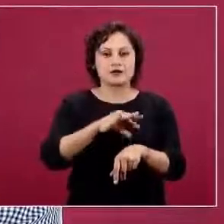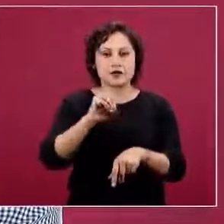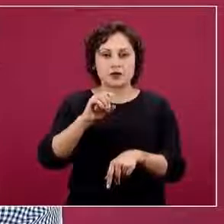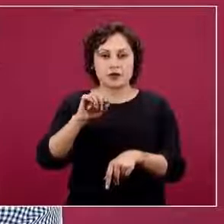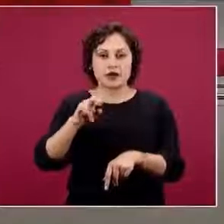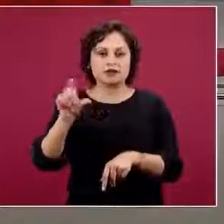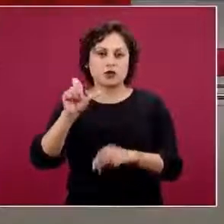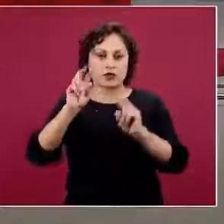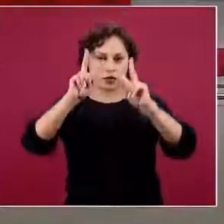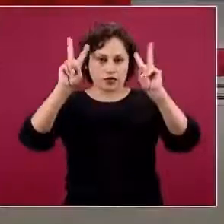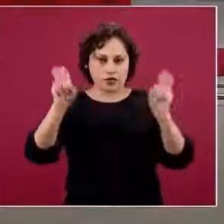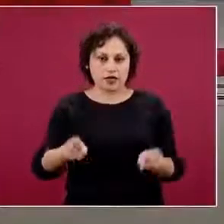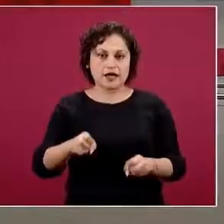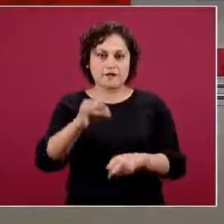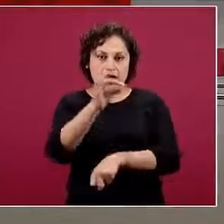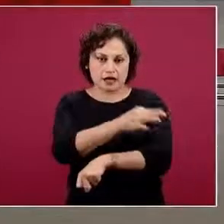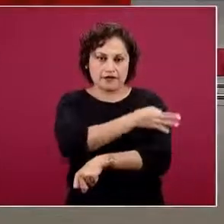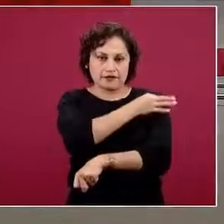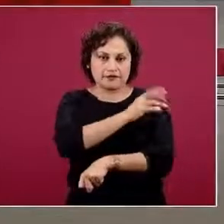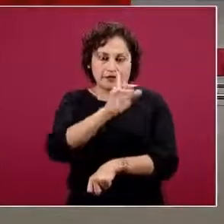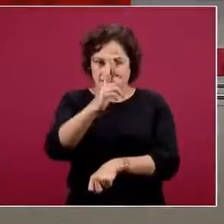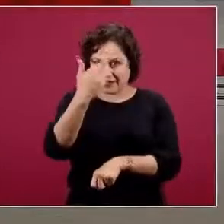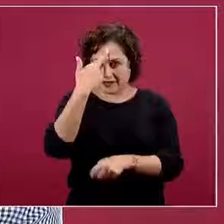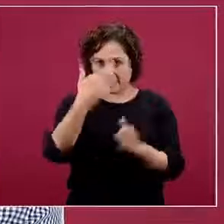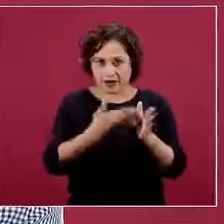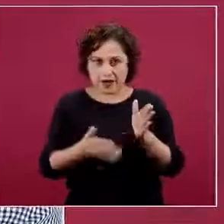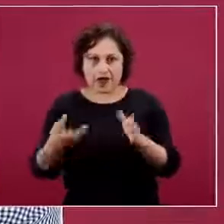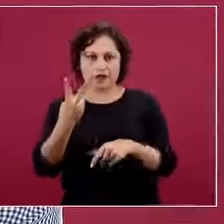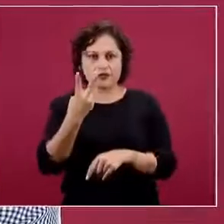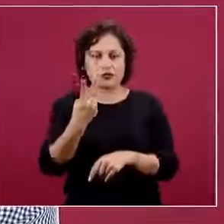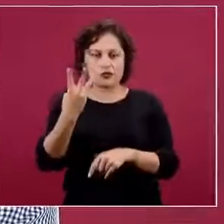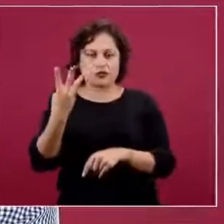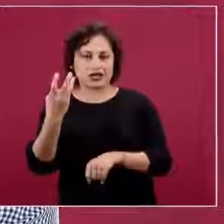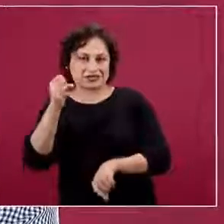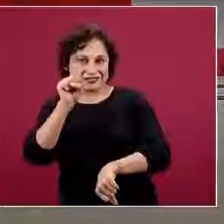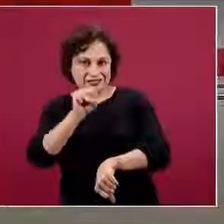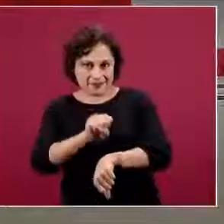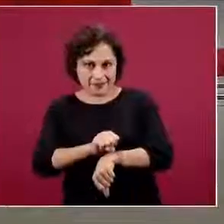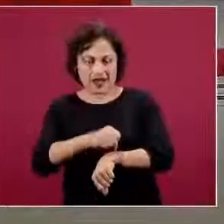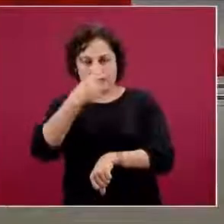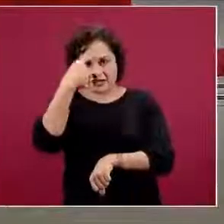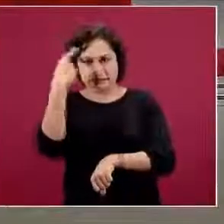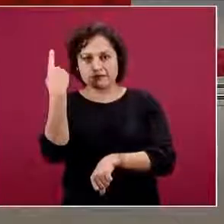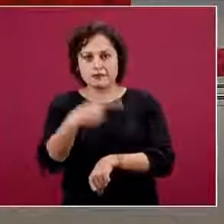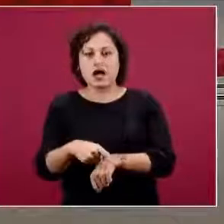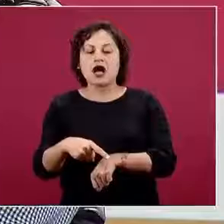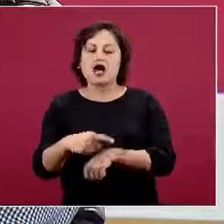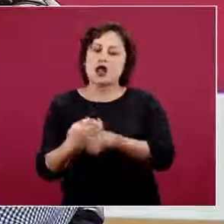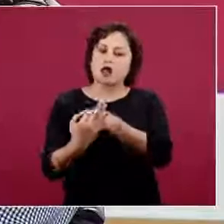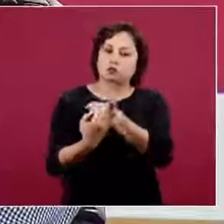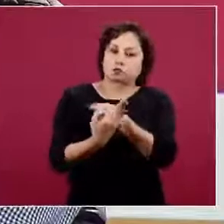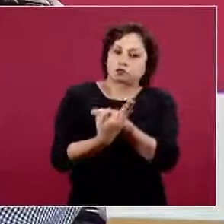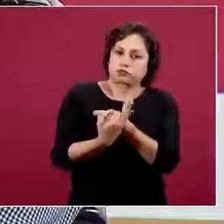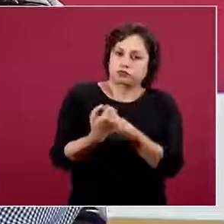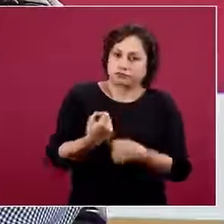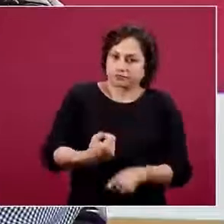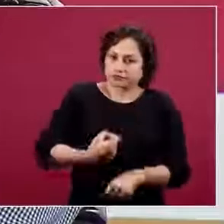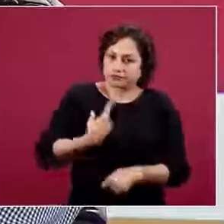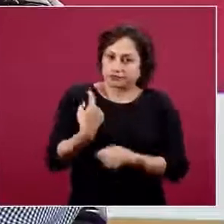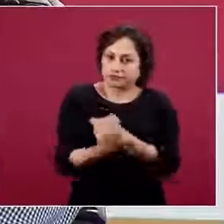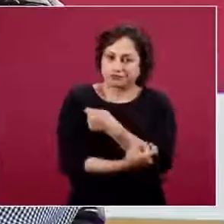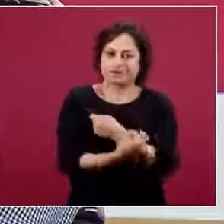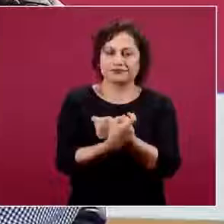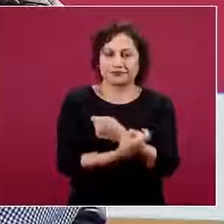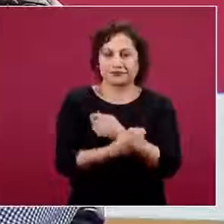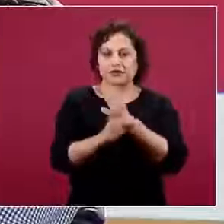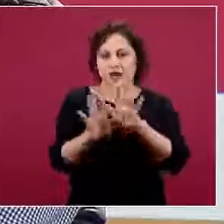influenza, demora de 2 a 3 semanas en generar la protección, ¿no? Y recordando que es una